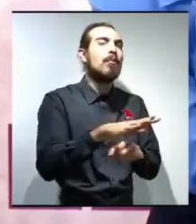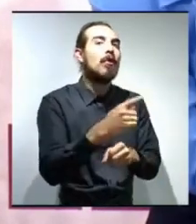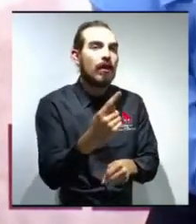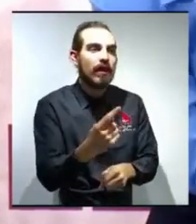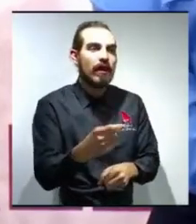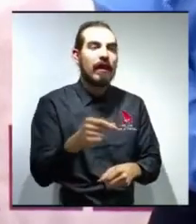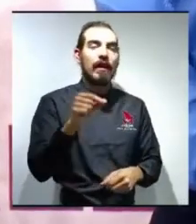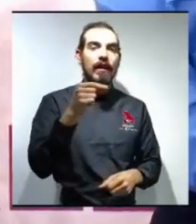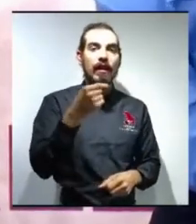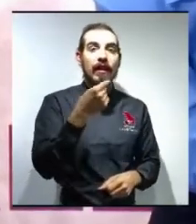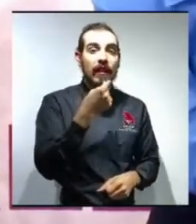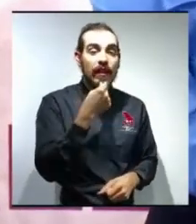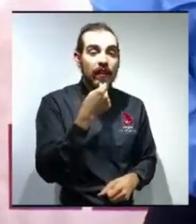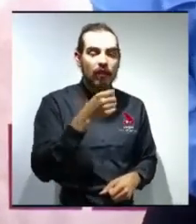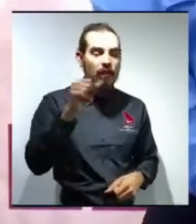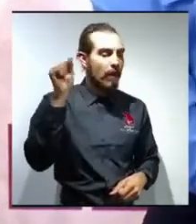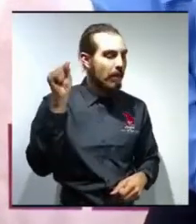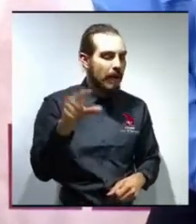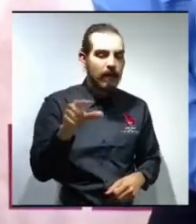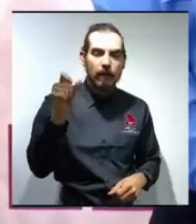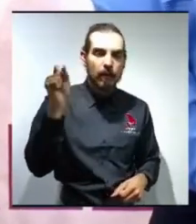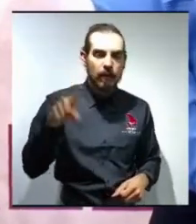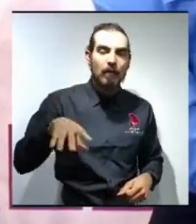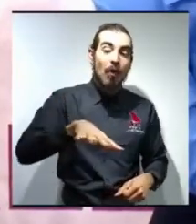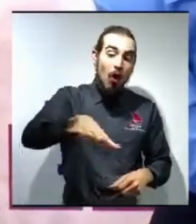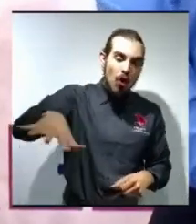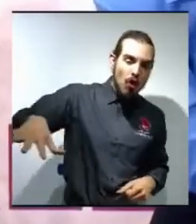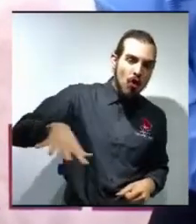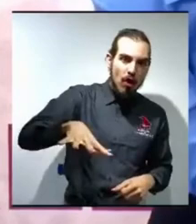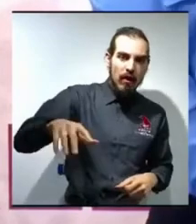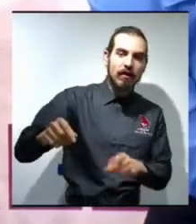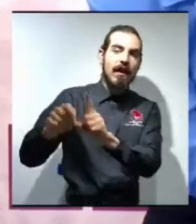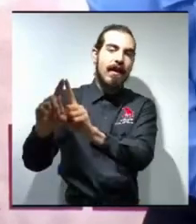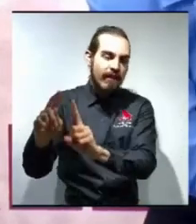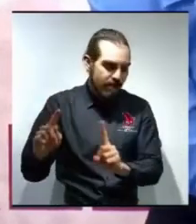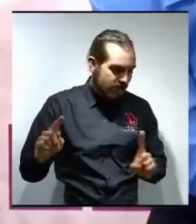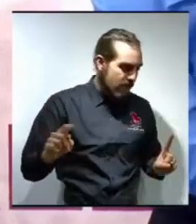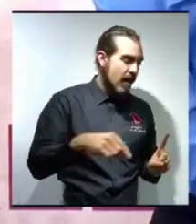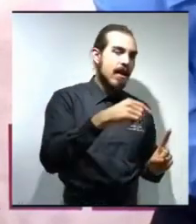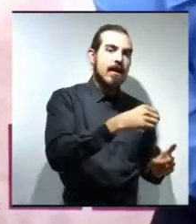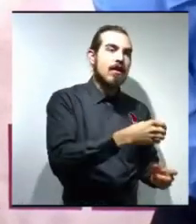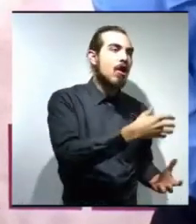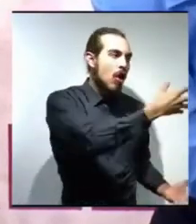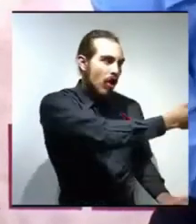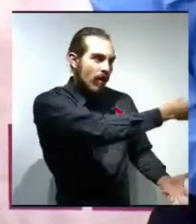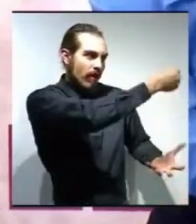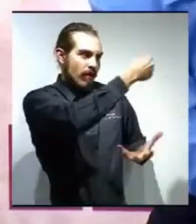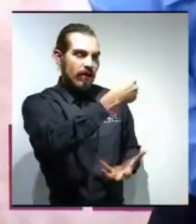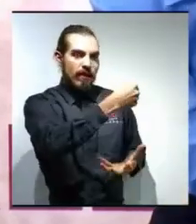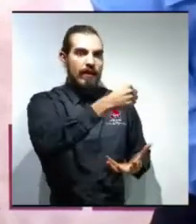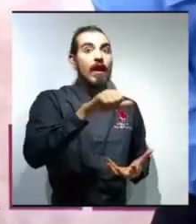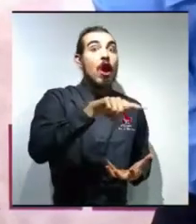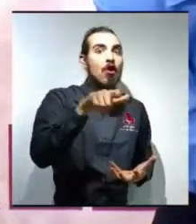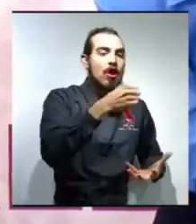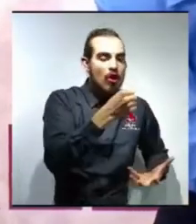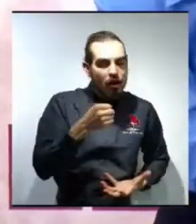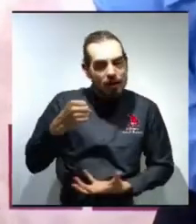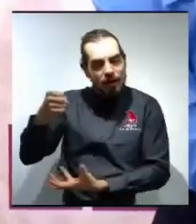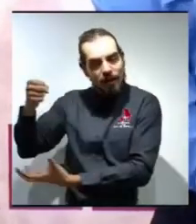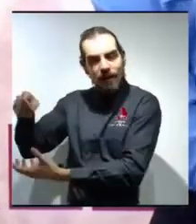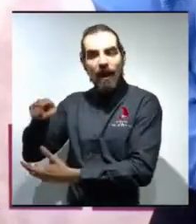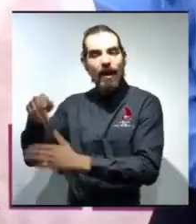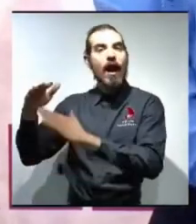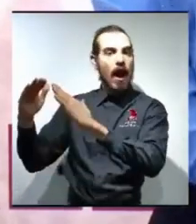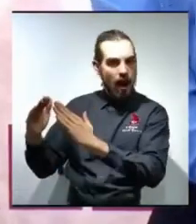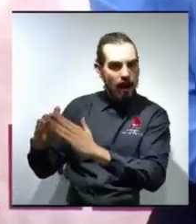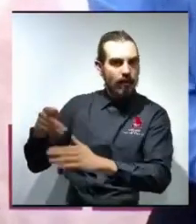mismo sector que vienen, recogen sus juguetes y de alguna manera se lo tienen que llevar, pero no, todos nosotros. Y les comento,